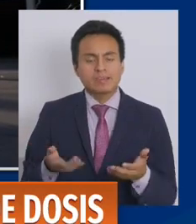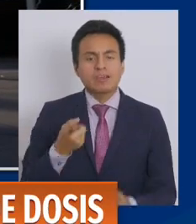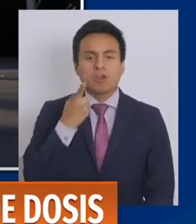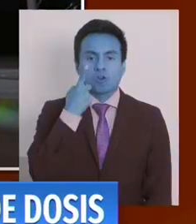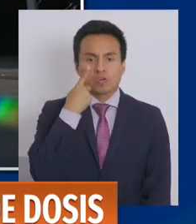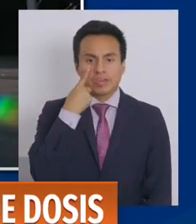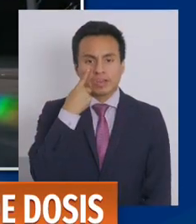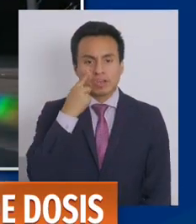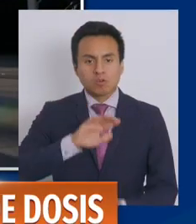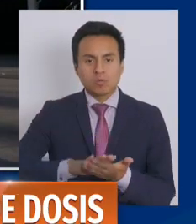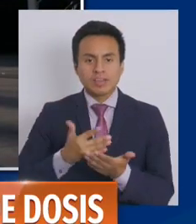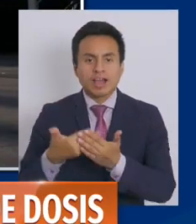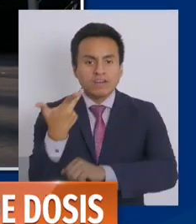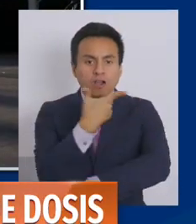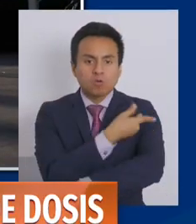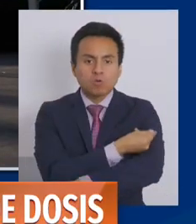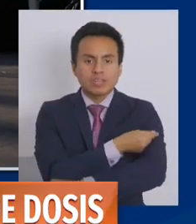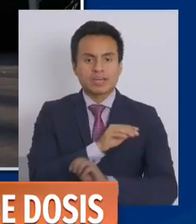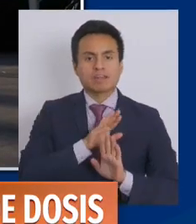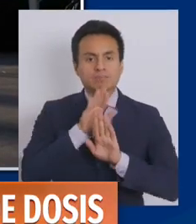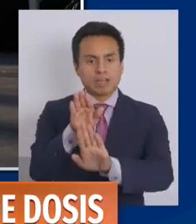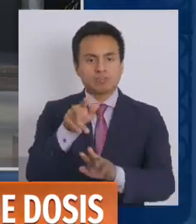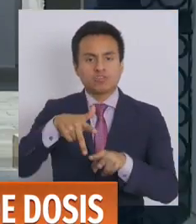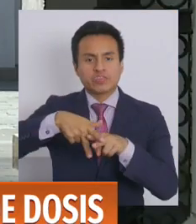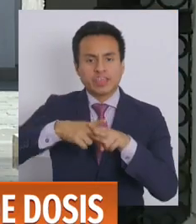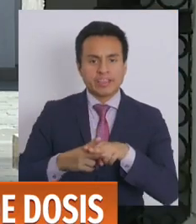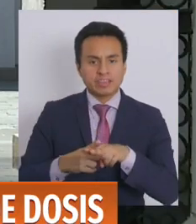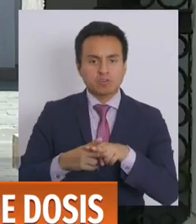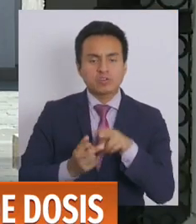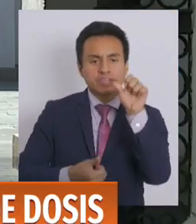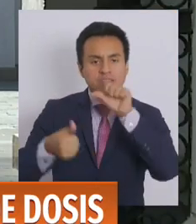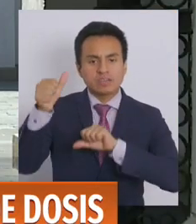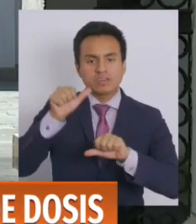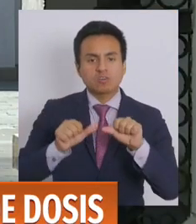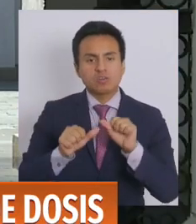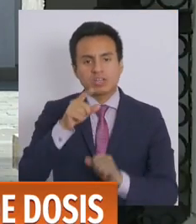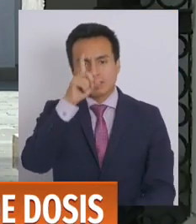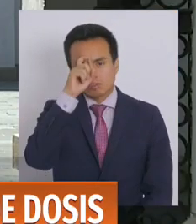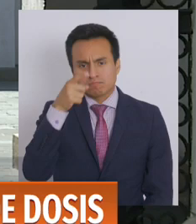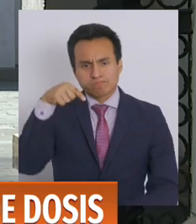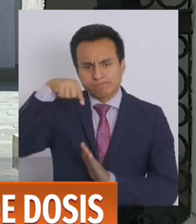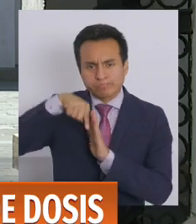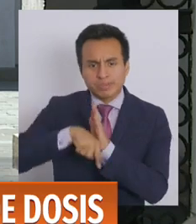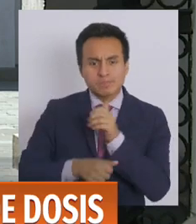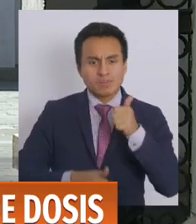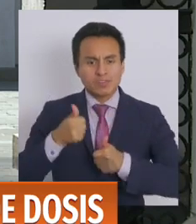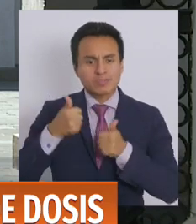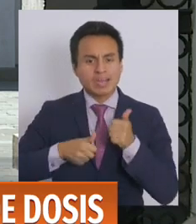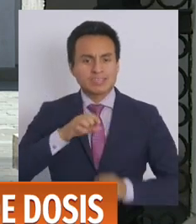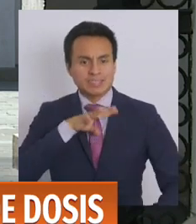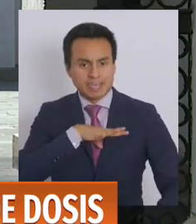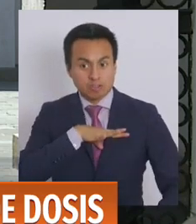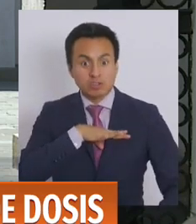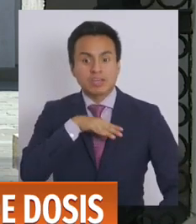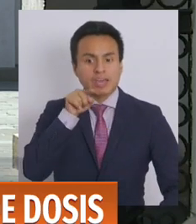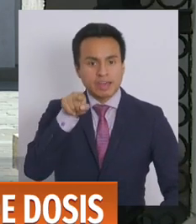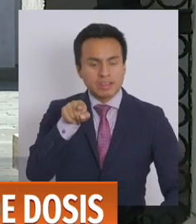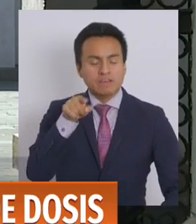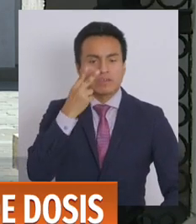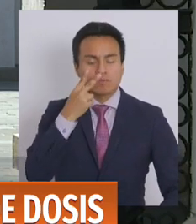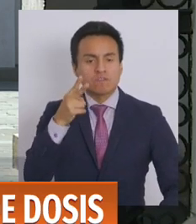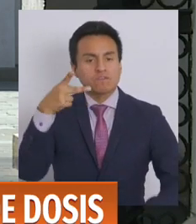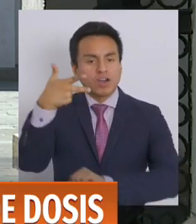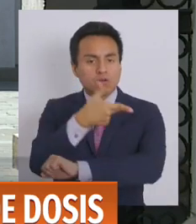conocer la vacuna, nos permite darle un respaldo técnico, científico, clínico, con nuestros profesionales a esta vacuna a